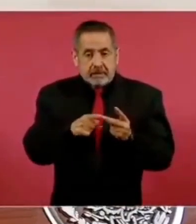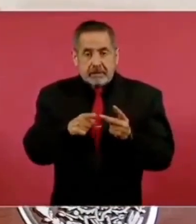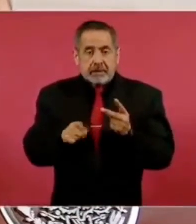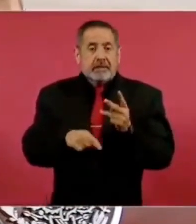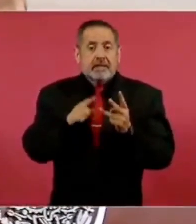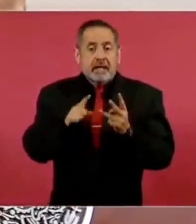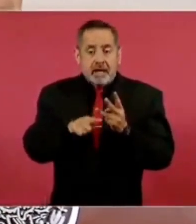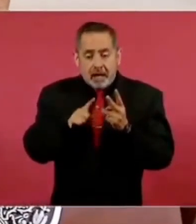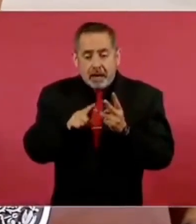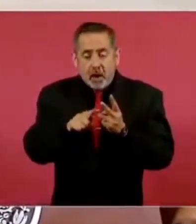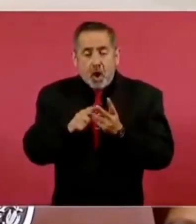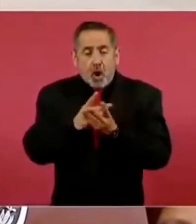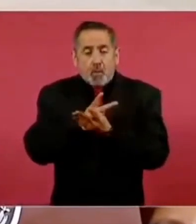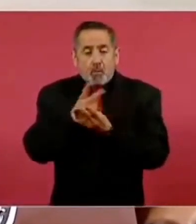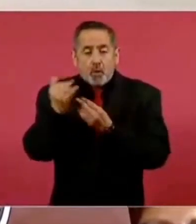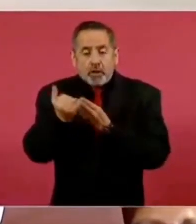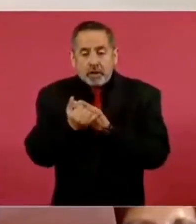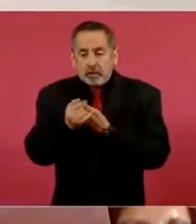el proyecto